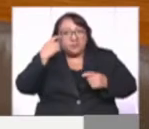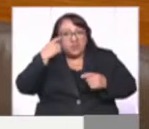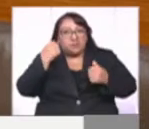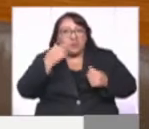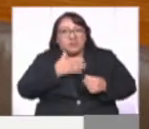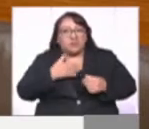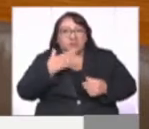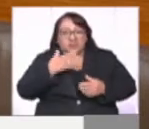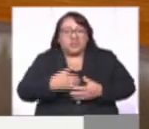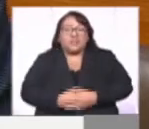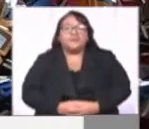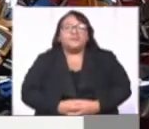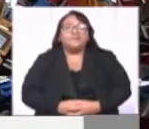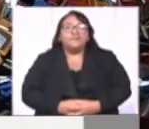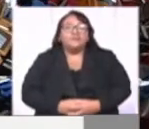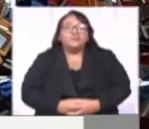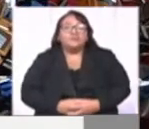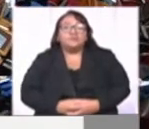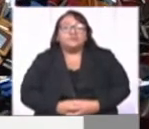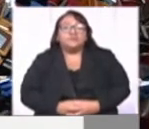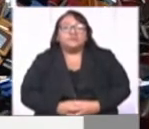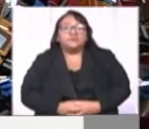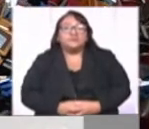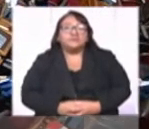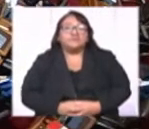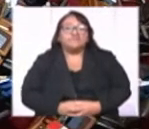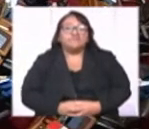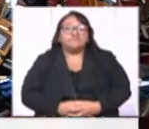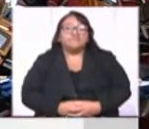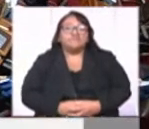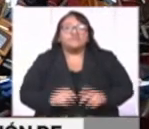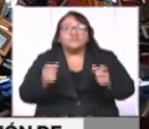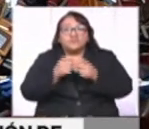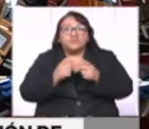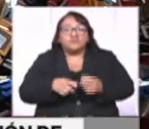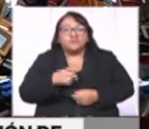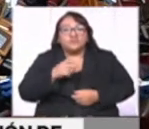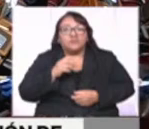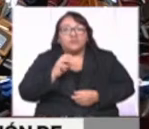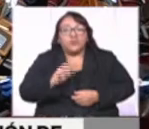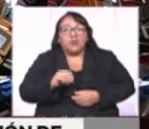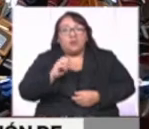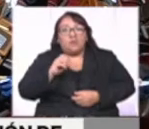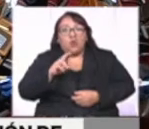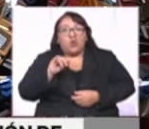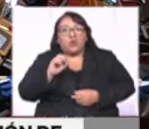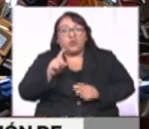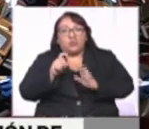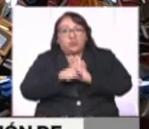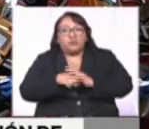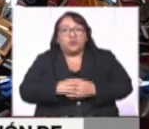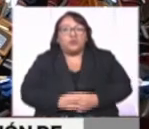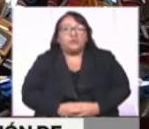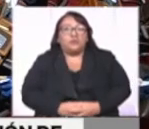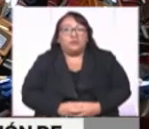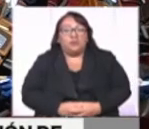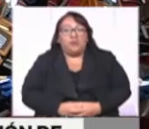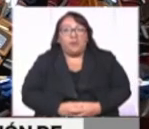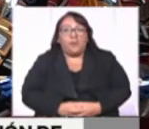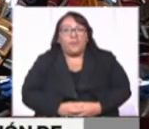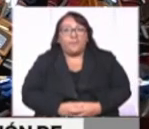señor presidente. Muchas gracias. Muchas gracias, congresista. Tiene el uso de la palabra el congresista Juan Carlos Mori, hasta por un minuto.